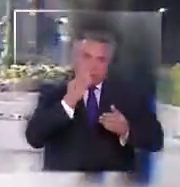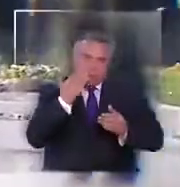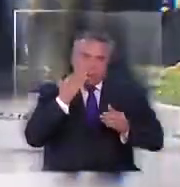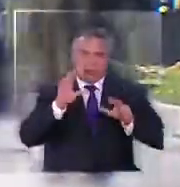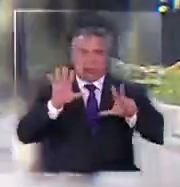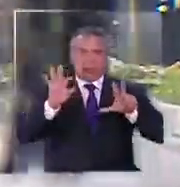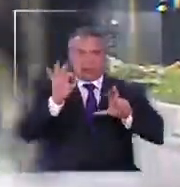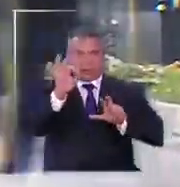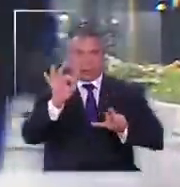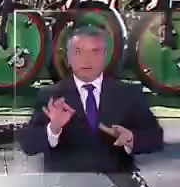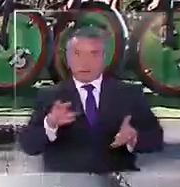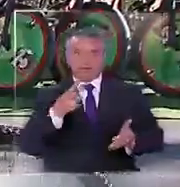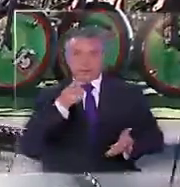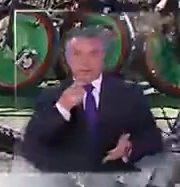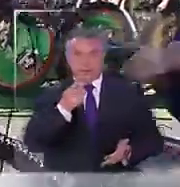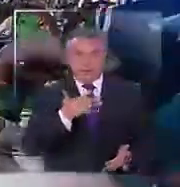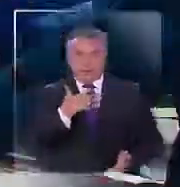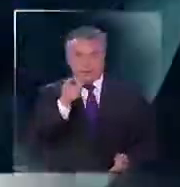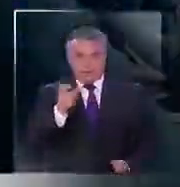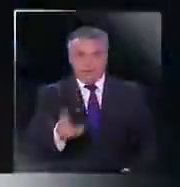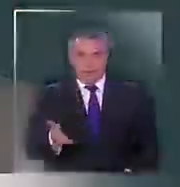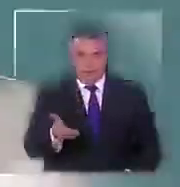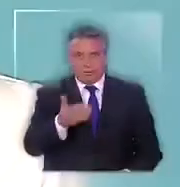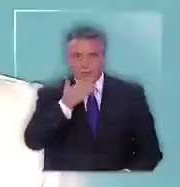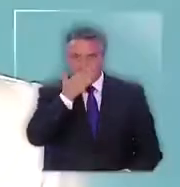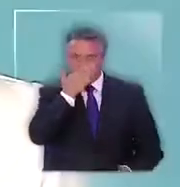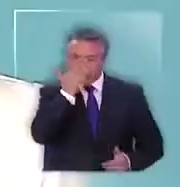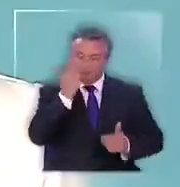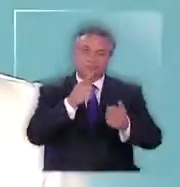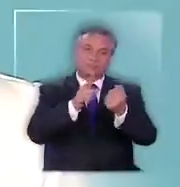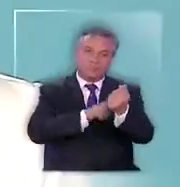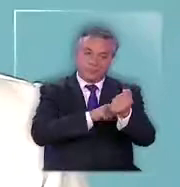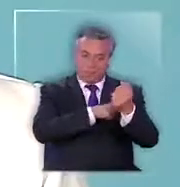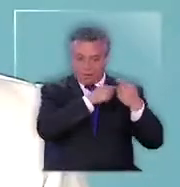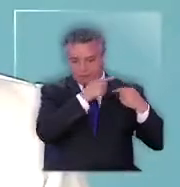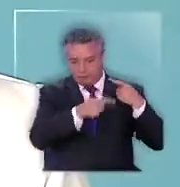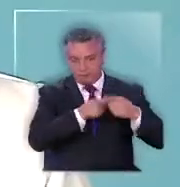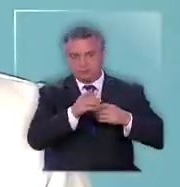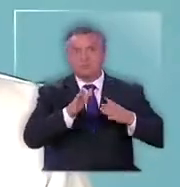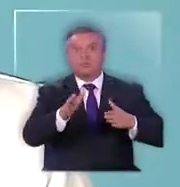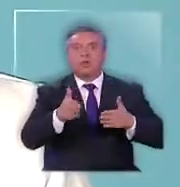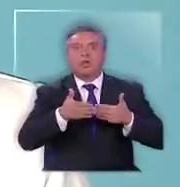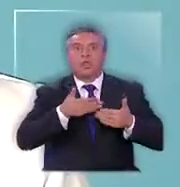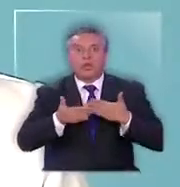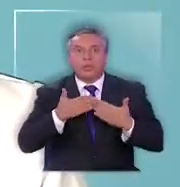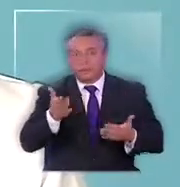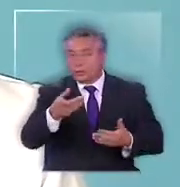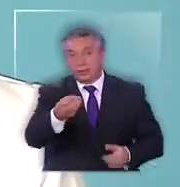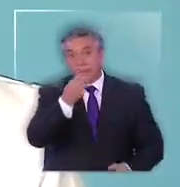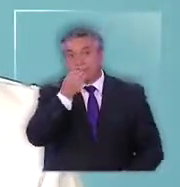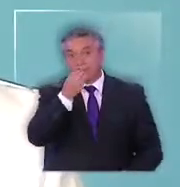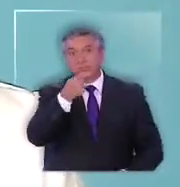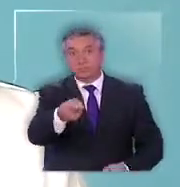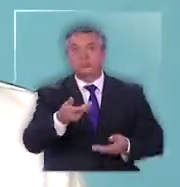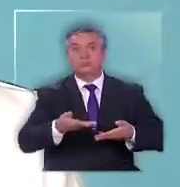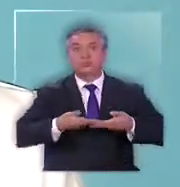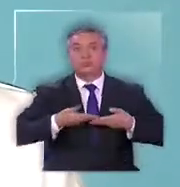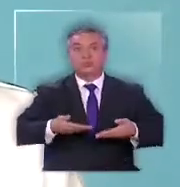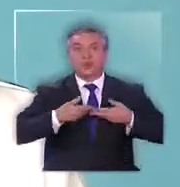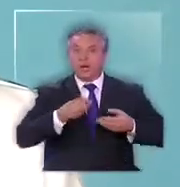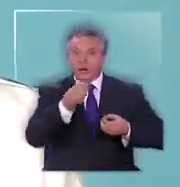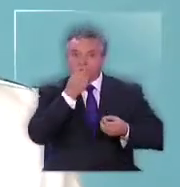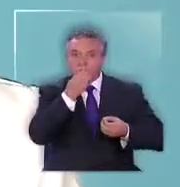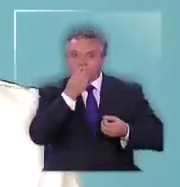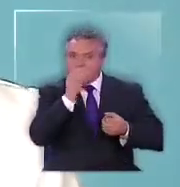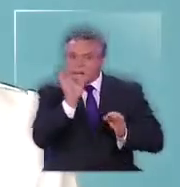en la existencia de una persona. Independiente de la genética, de la etnia que tengas, porque la alimentación te va a proporcionar alimentos claves